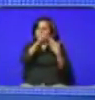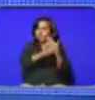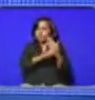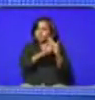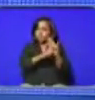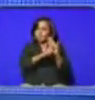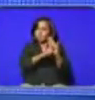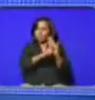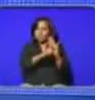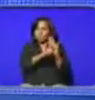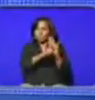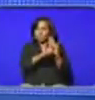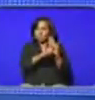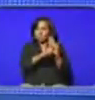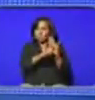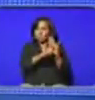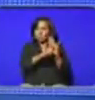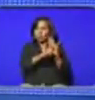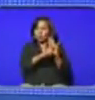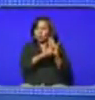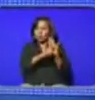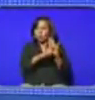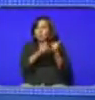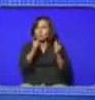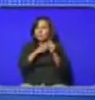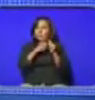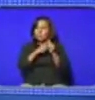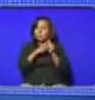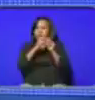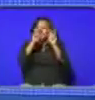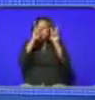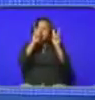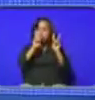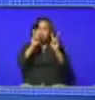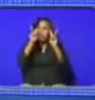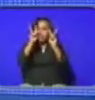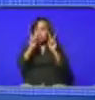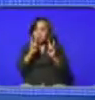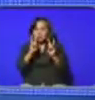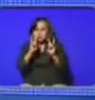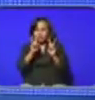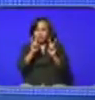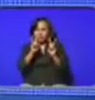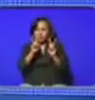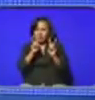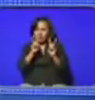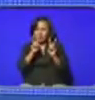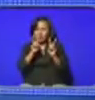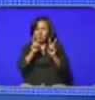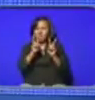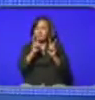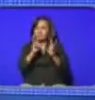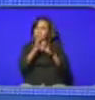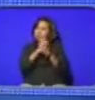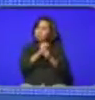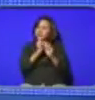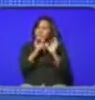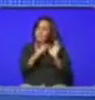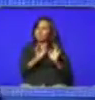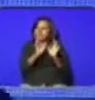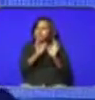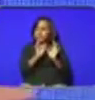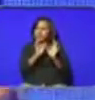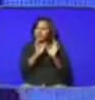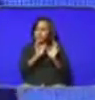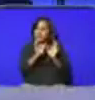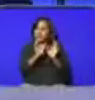concebido que haya una revisión externa de calidad, que no sea hecha dentro de la instancia del ICSE, sino que no sea